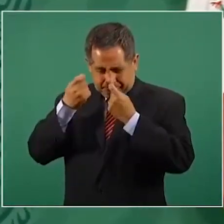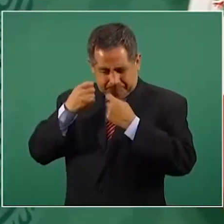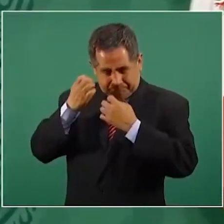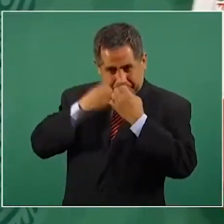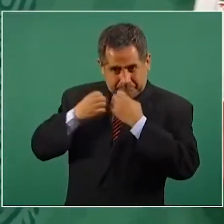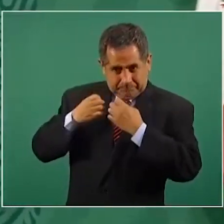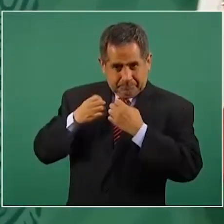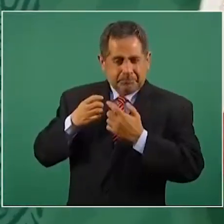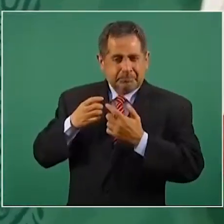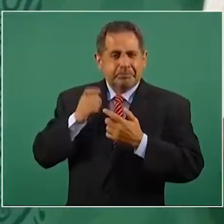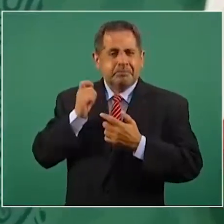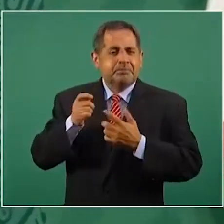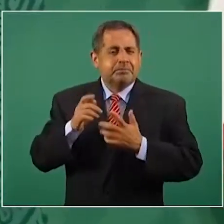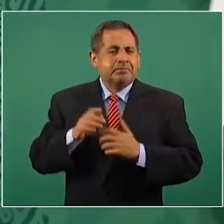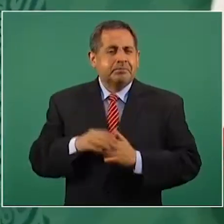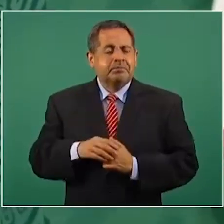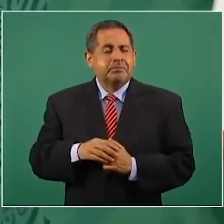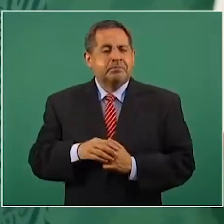solo